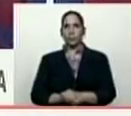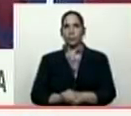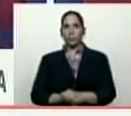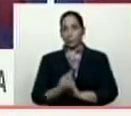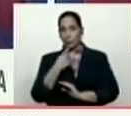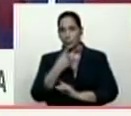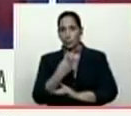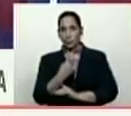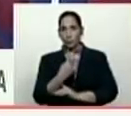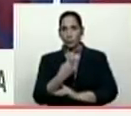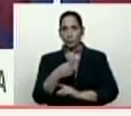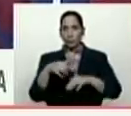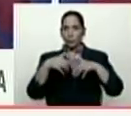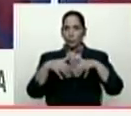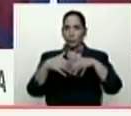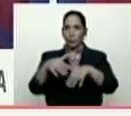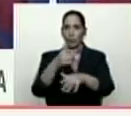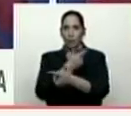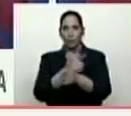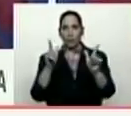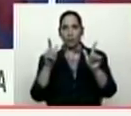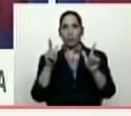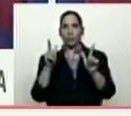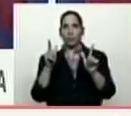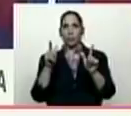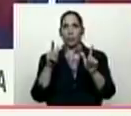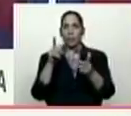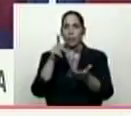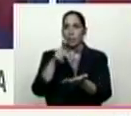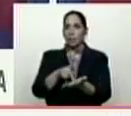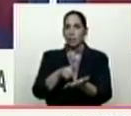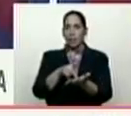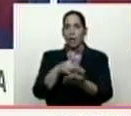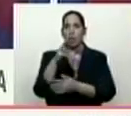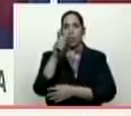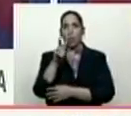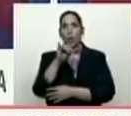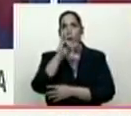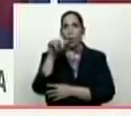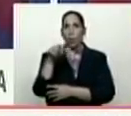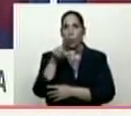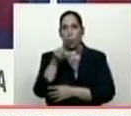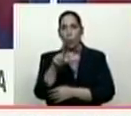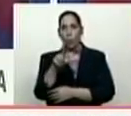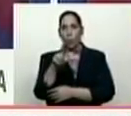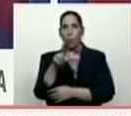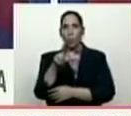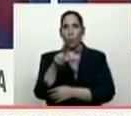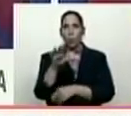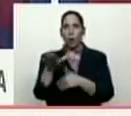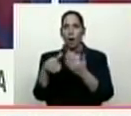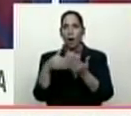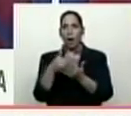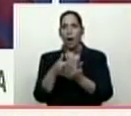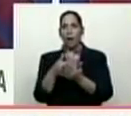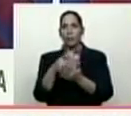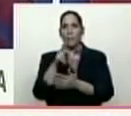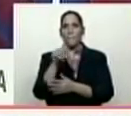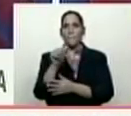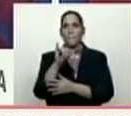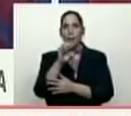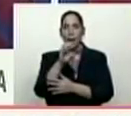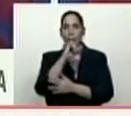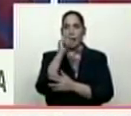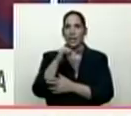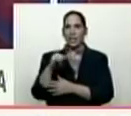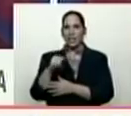Considerando que el Ejército Libertador llega el 2 de junio a Guajdualito, donde Simón Bolívar decidió que José Antonio Páez dirigiera sus fuerzas hacia